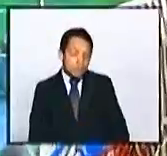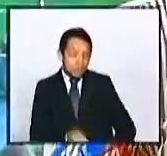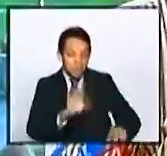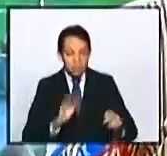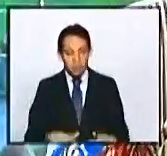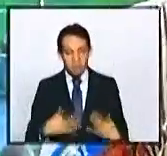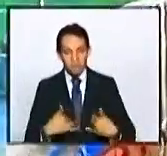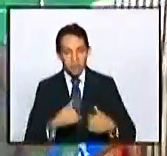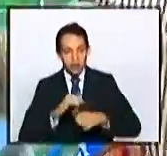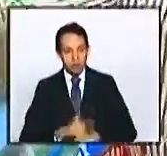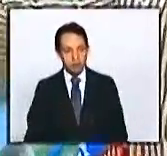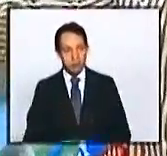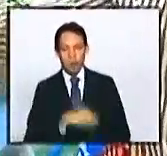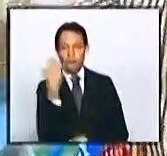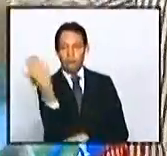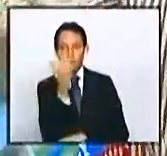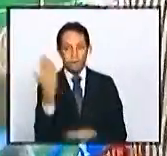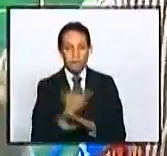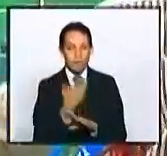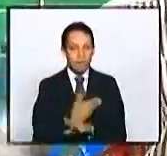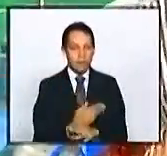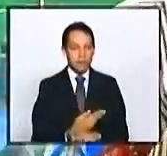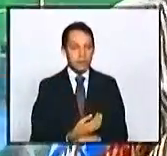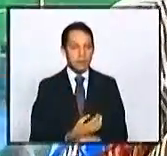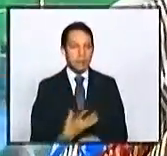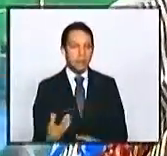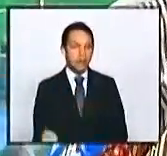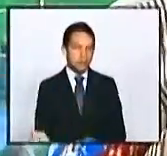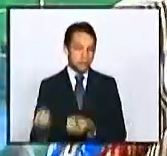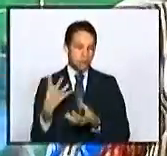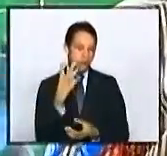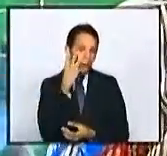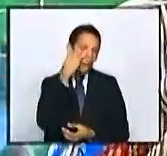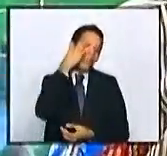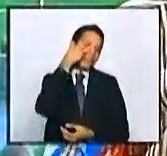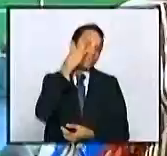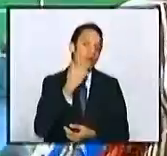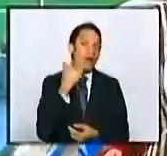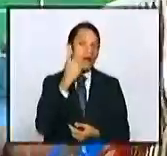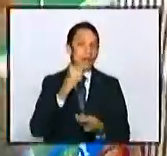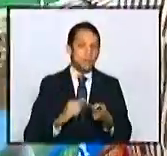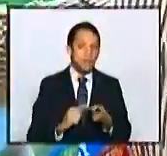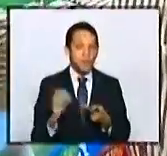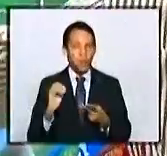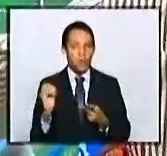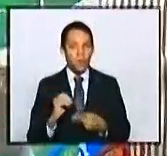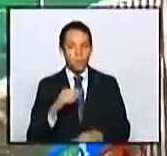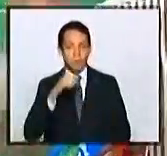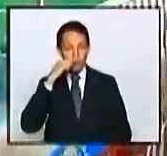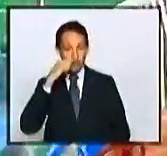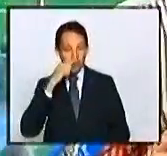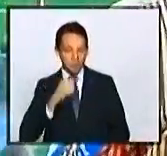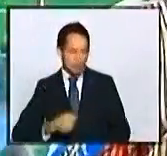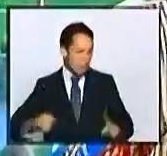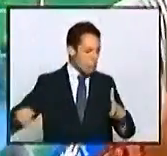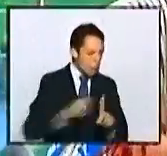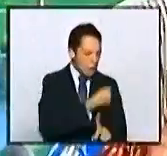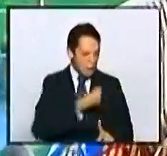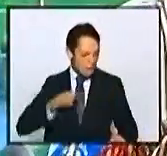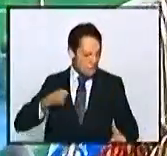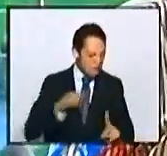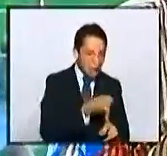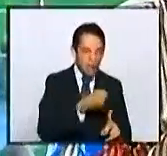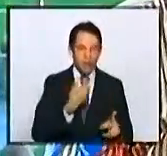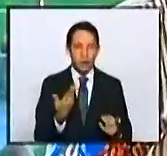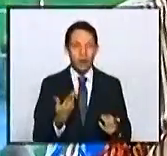estar uno feliz en un país como Colombia donde le tiran ácido a una dama? ¿Cómo va a estar uno feliz en un país como Colombia donde un padre maltrata a sus hijos, donde un